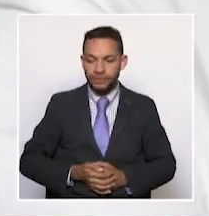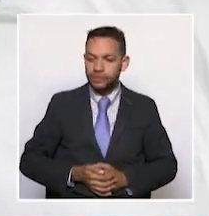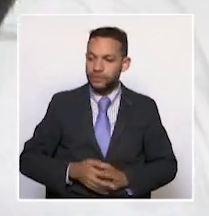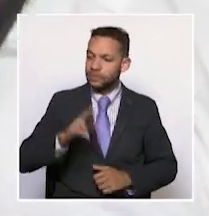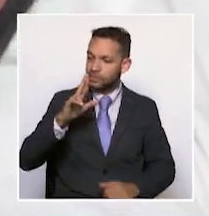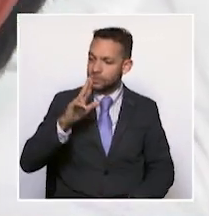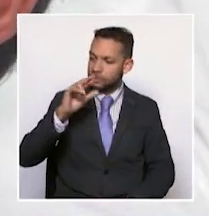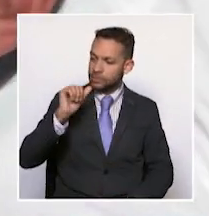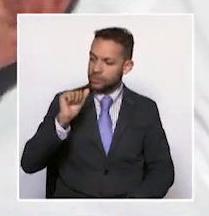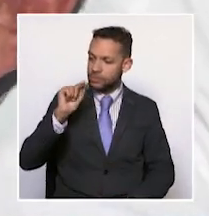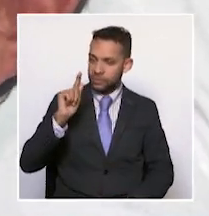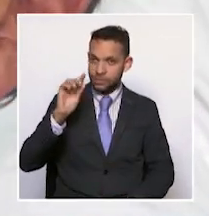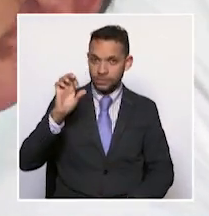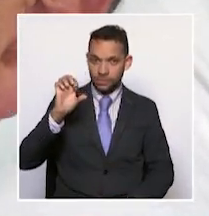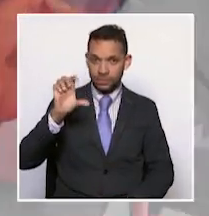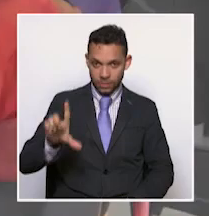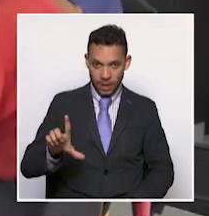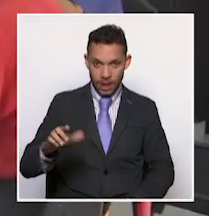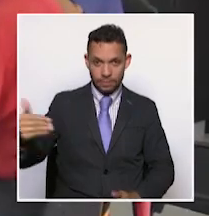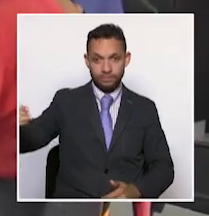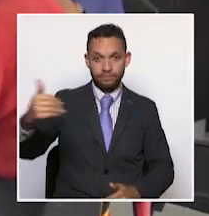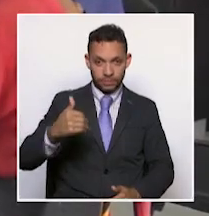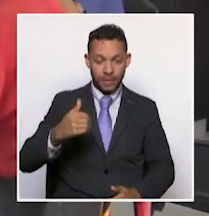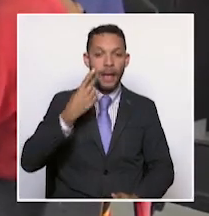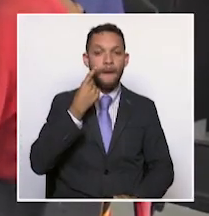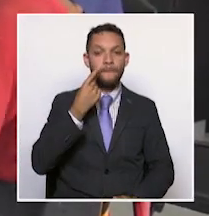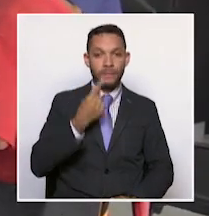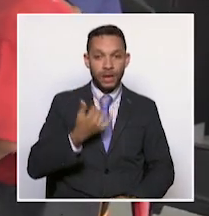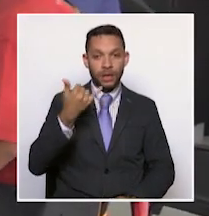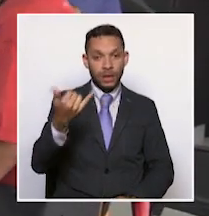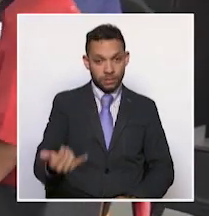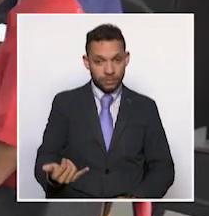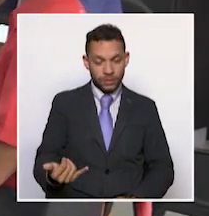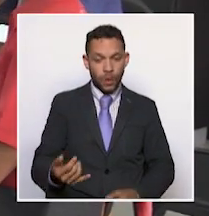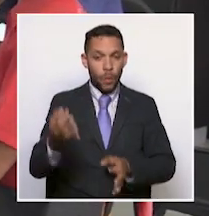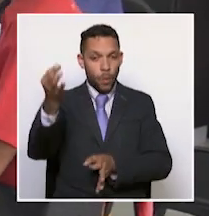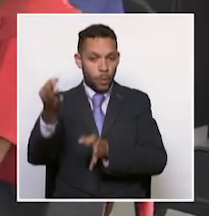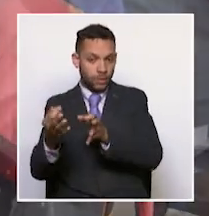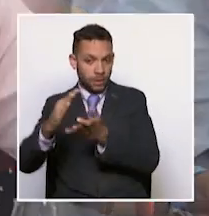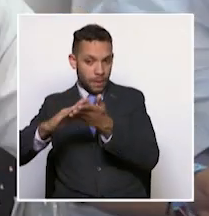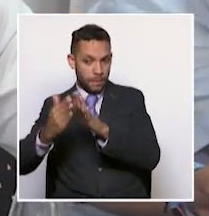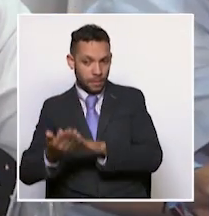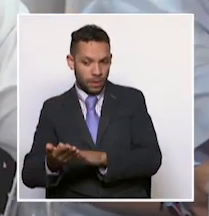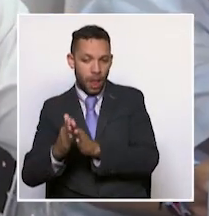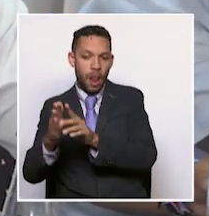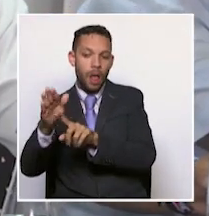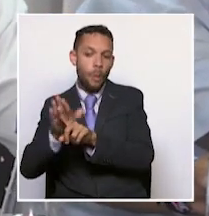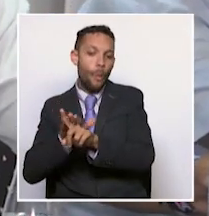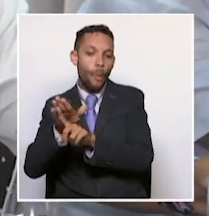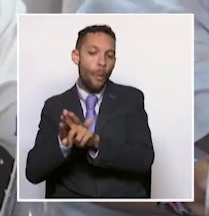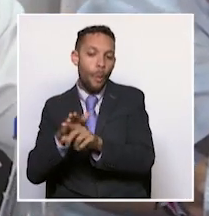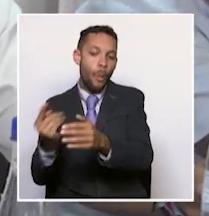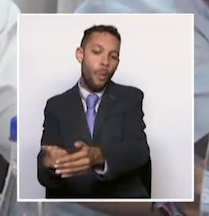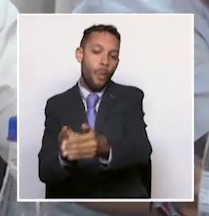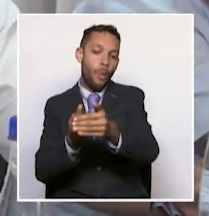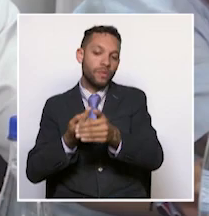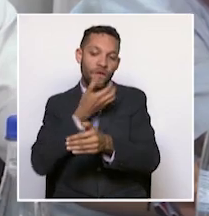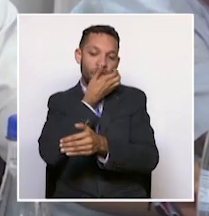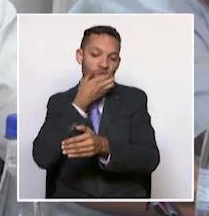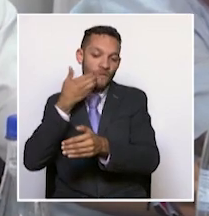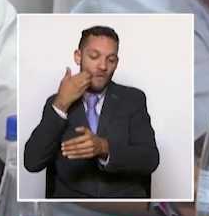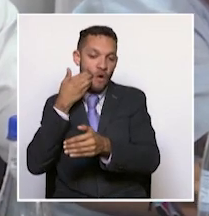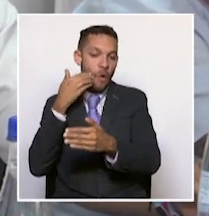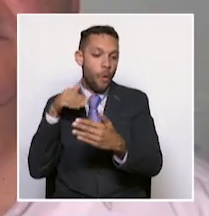Rafael Nieto, quien estuvo de visita en el Eje Cafetero, aseguró que la Justicia Especial para la Paz fue diseñada para el beneficio única y exclusivamente de las FARC y en contra